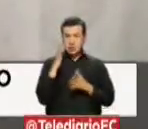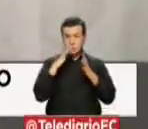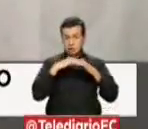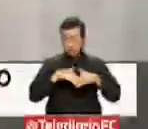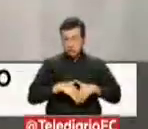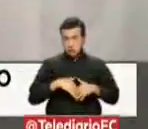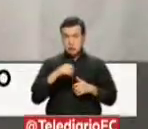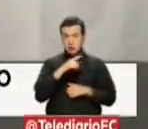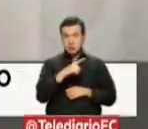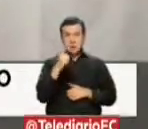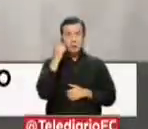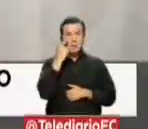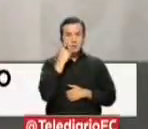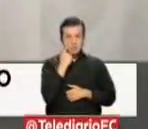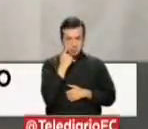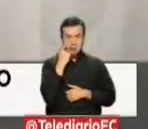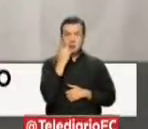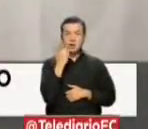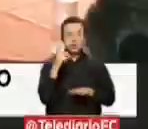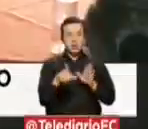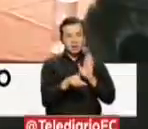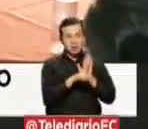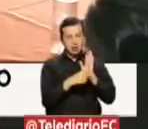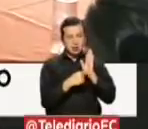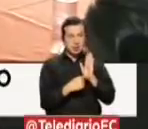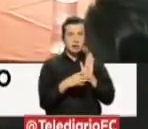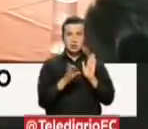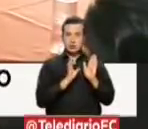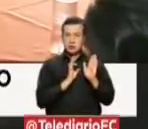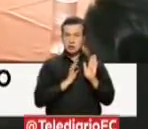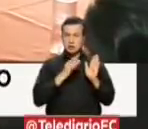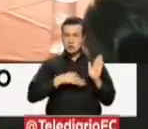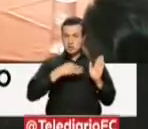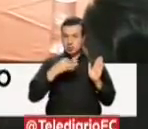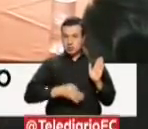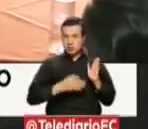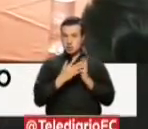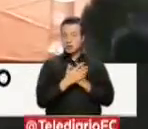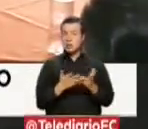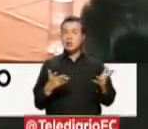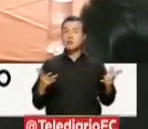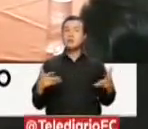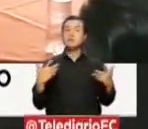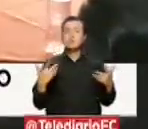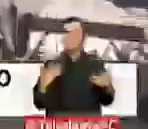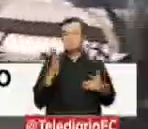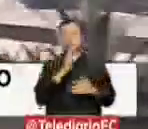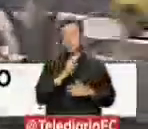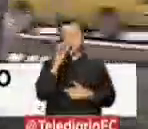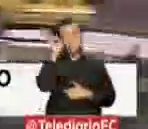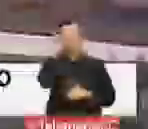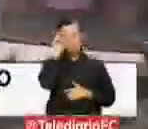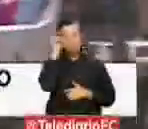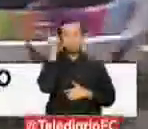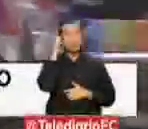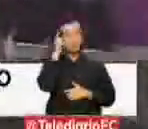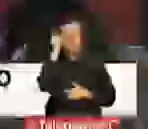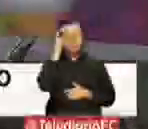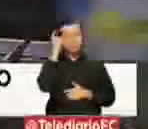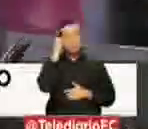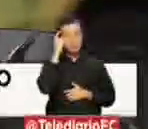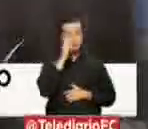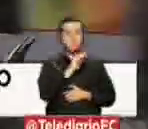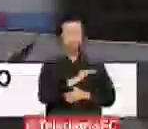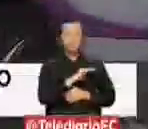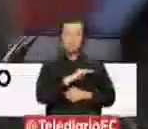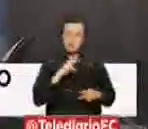que consideran se refleja en los ámbitos legales, técnicos y éticos, lo cual convierte a su criterio a la actual administración municipal